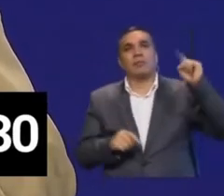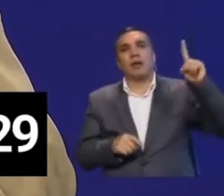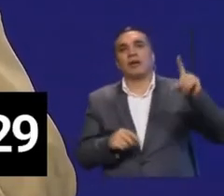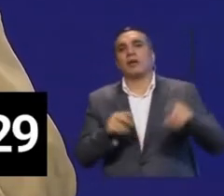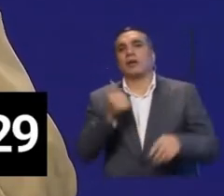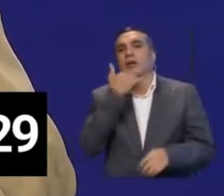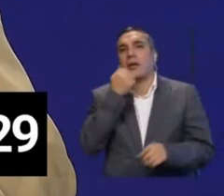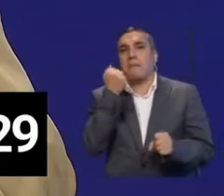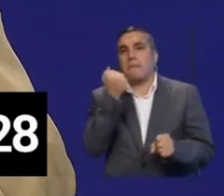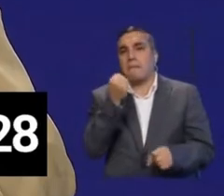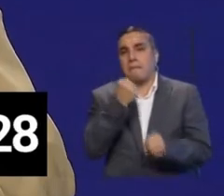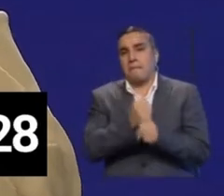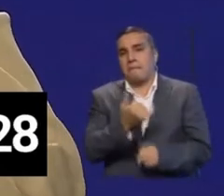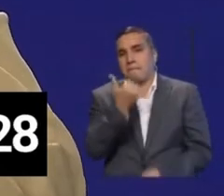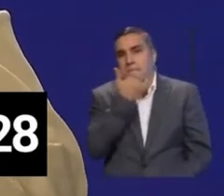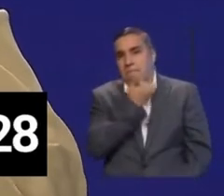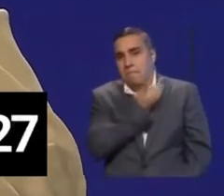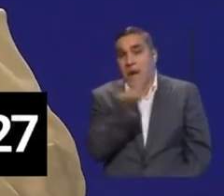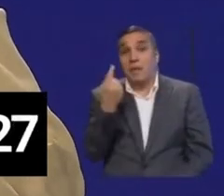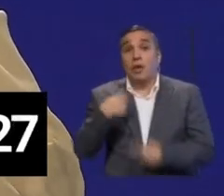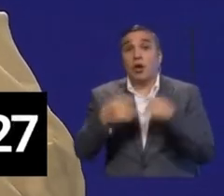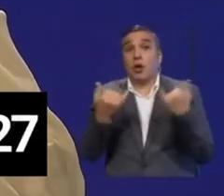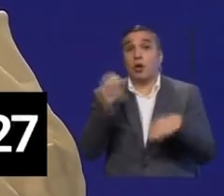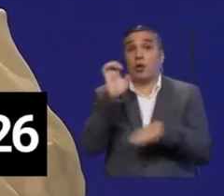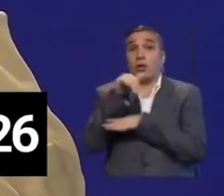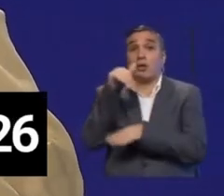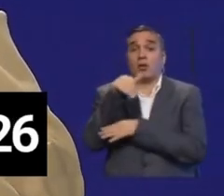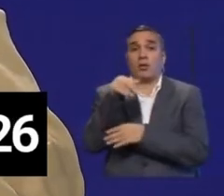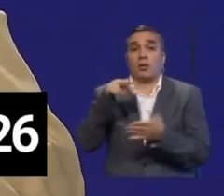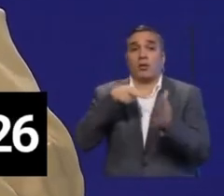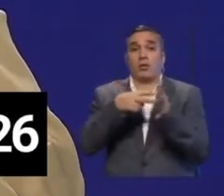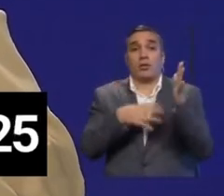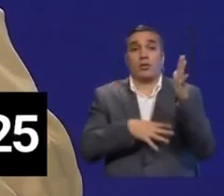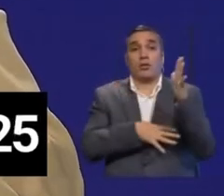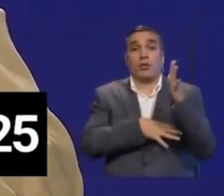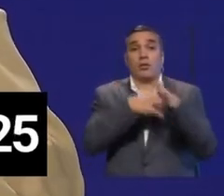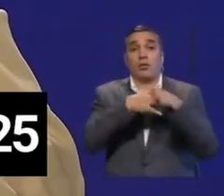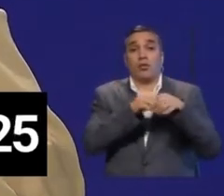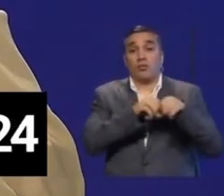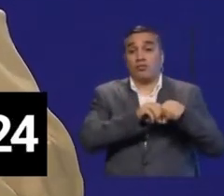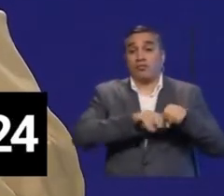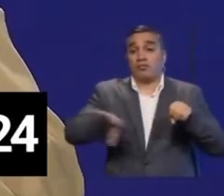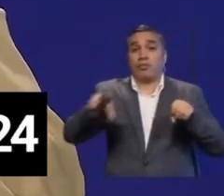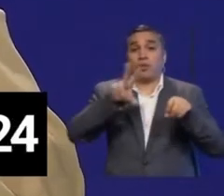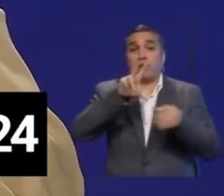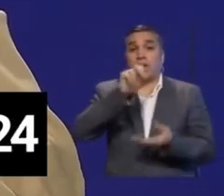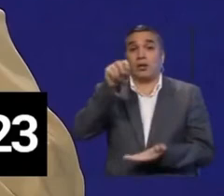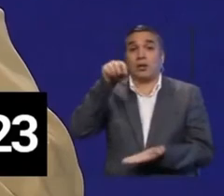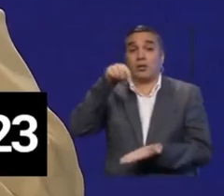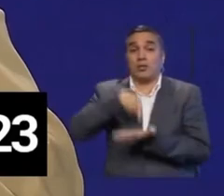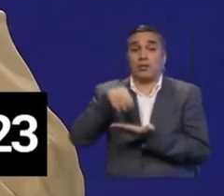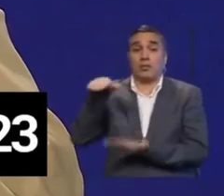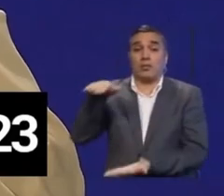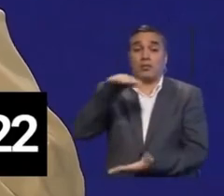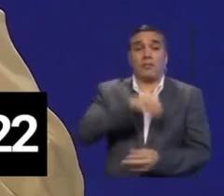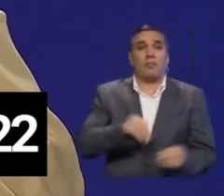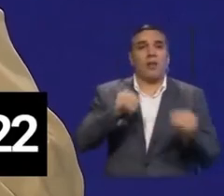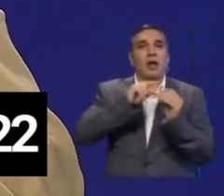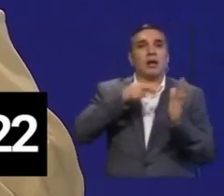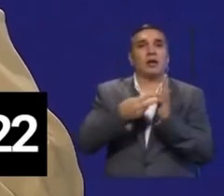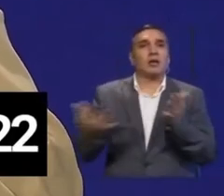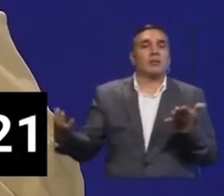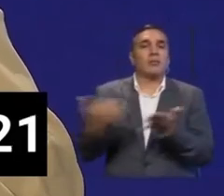operamos correctamente. Pero si hoy día el Ecuador bombea 300 mil barriles más significaría un ingreso